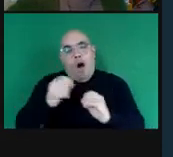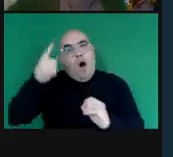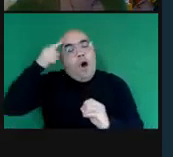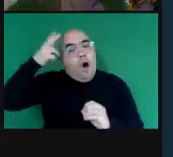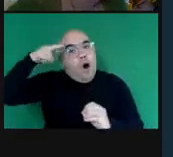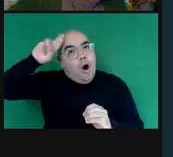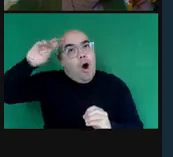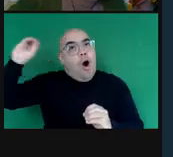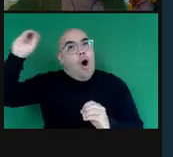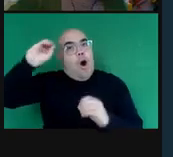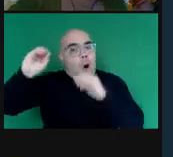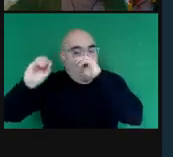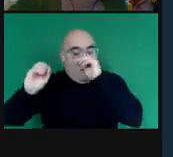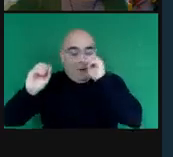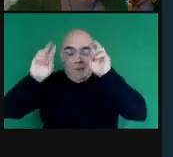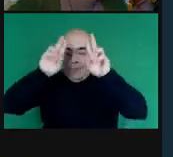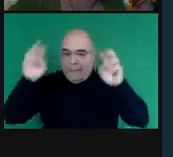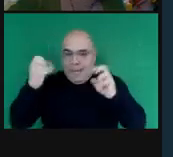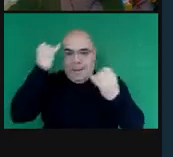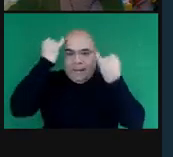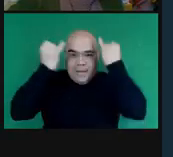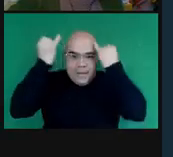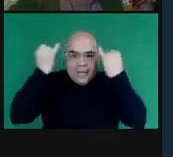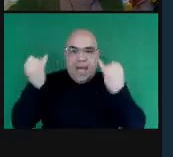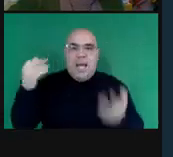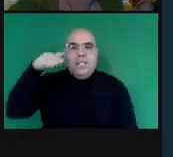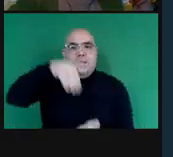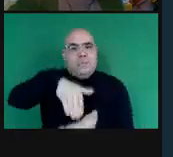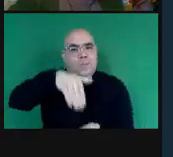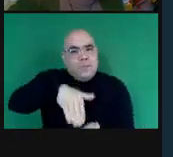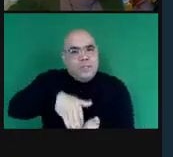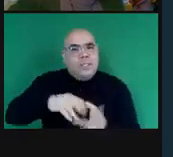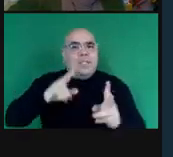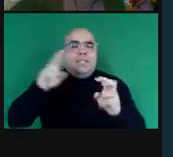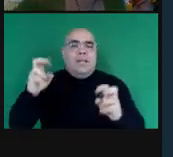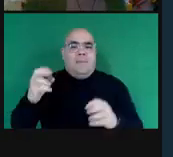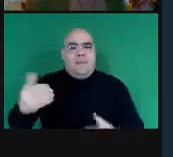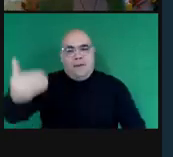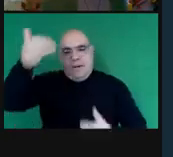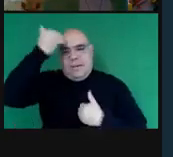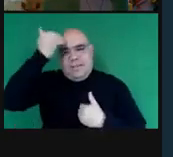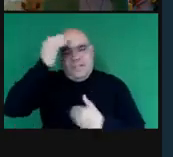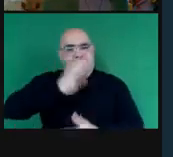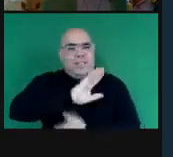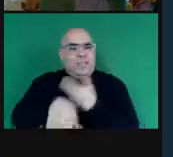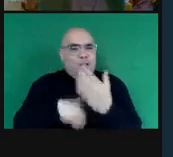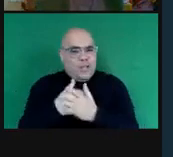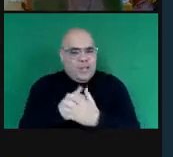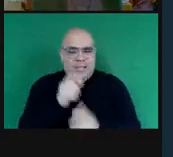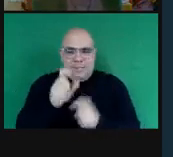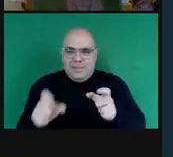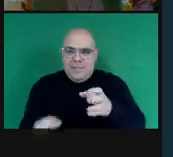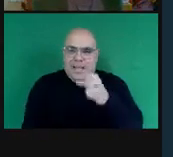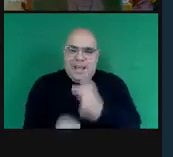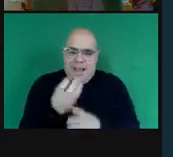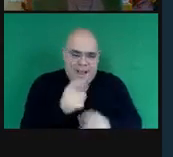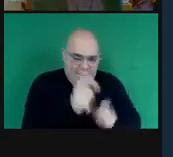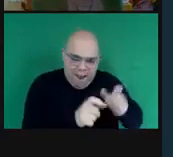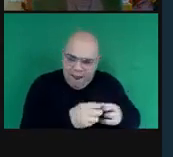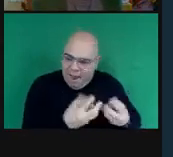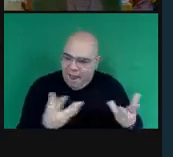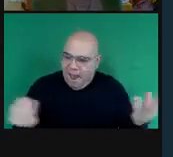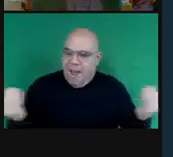acuerdo con las ideas, las posiciones y la conciencia de todas las generaciones que han sido parte de la comunidad